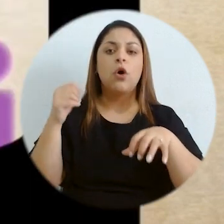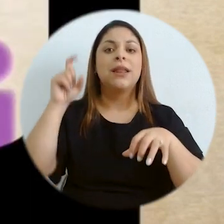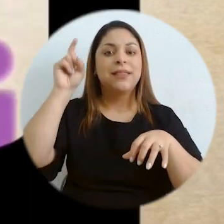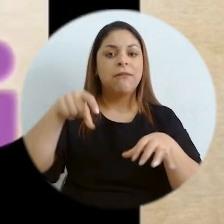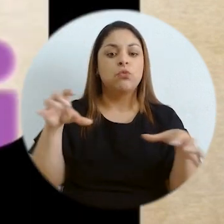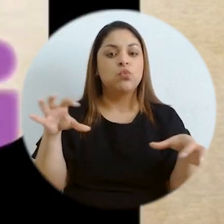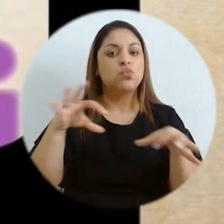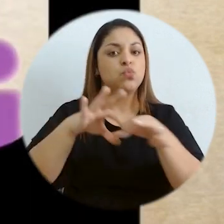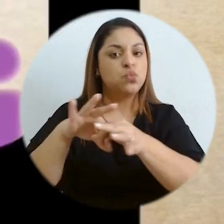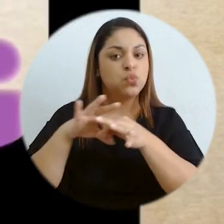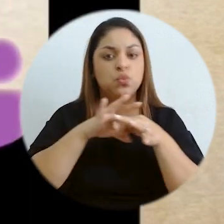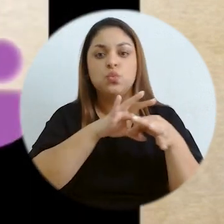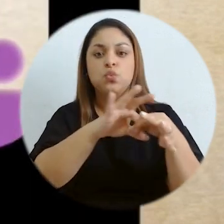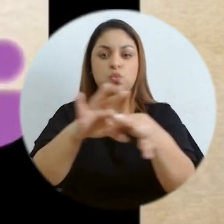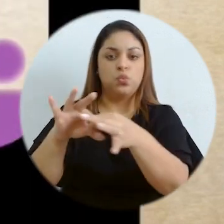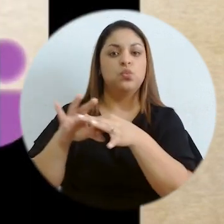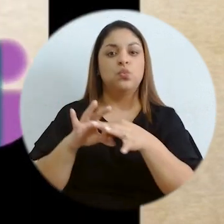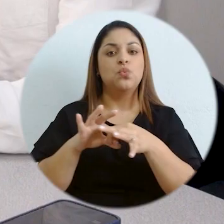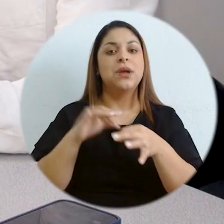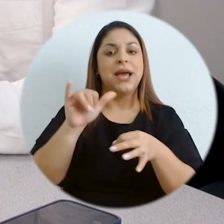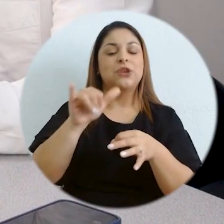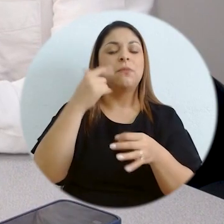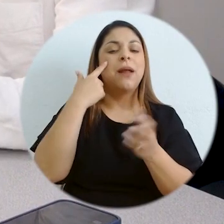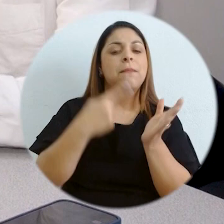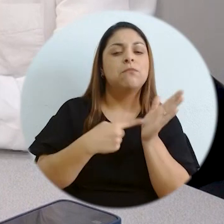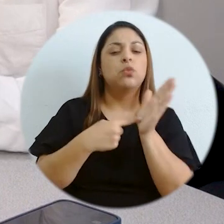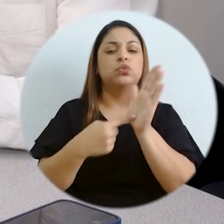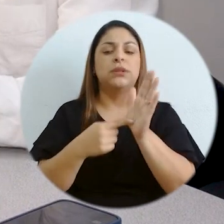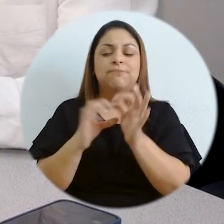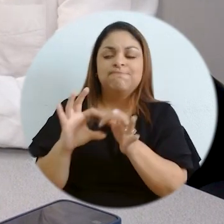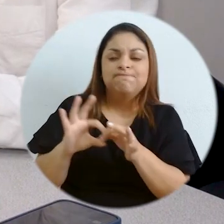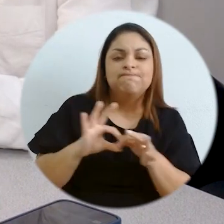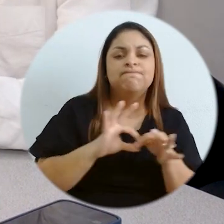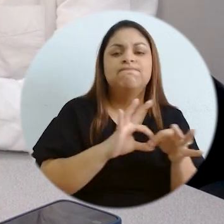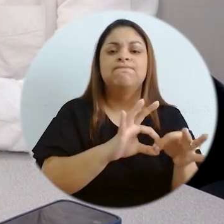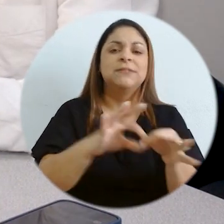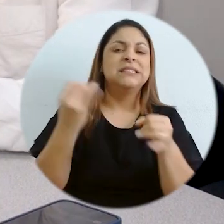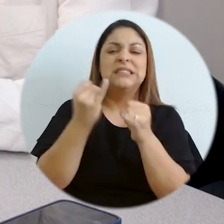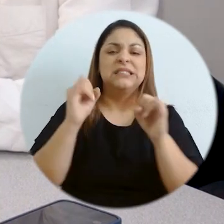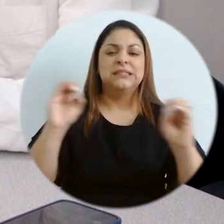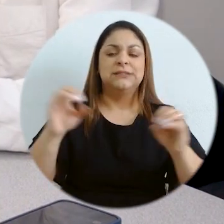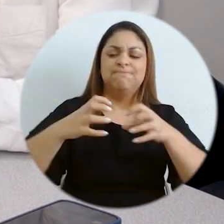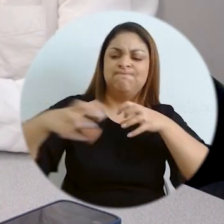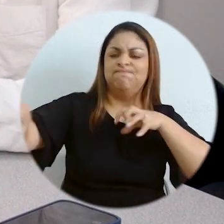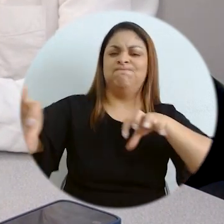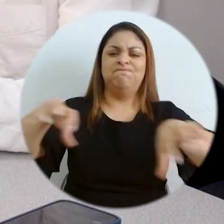nos demostramos que en realidad no lo estamos tanto. Una de las críticas que empieza a asomar